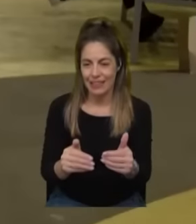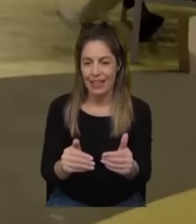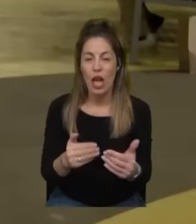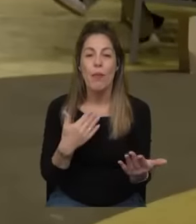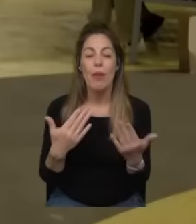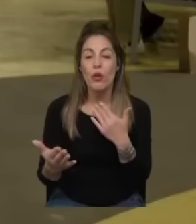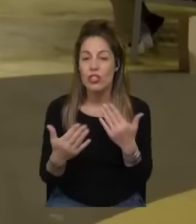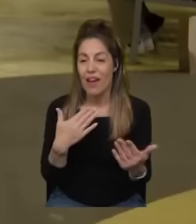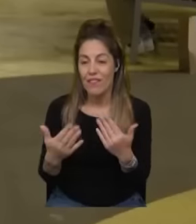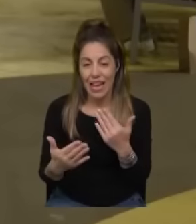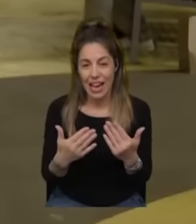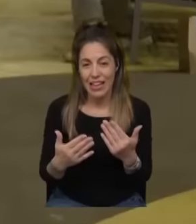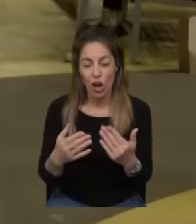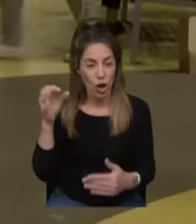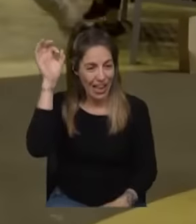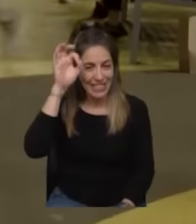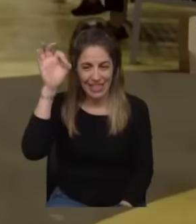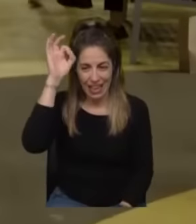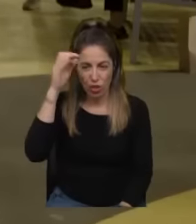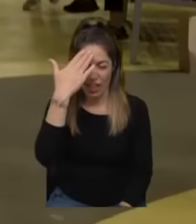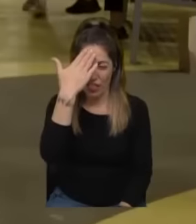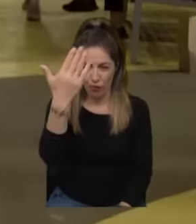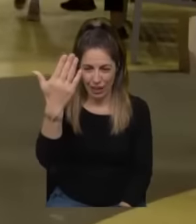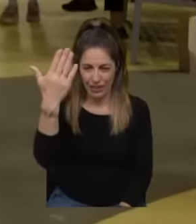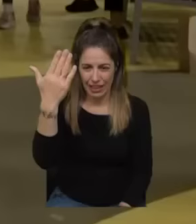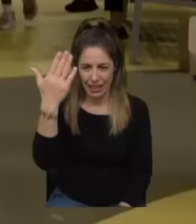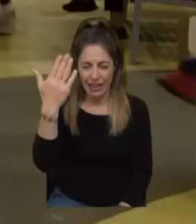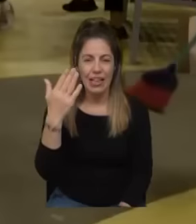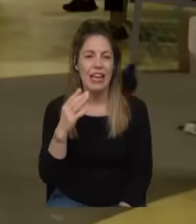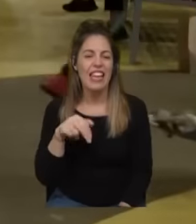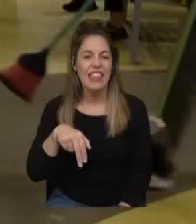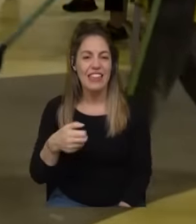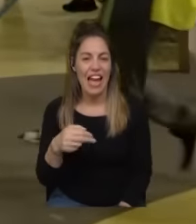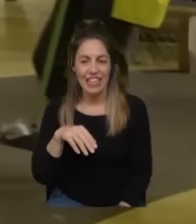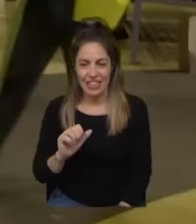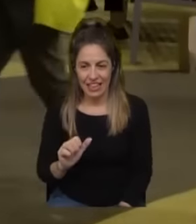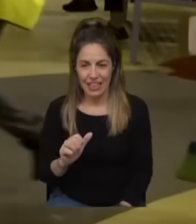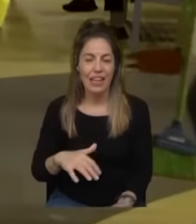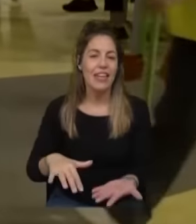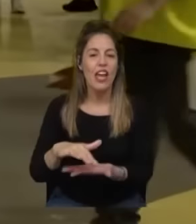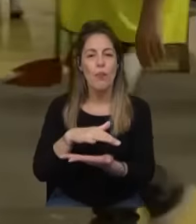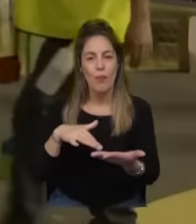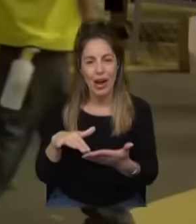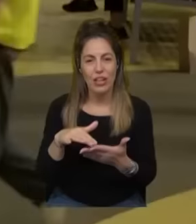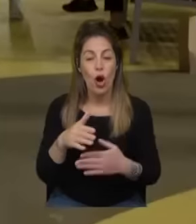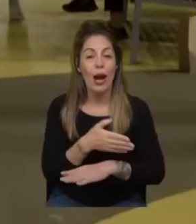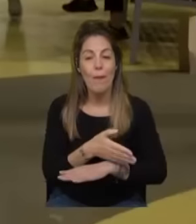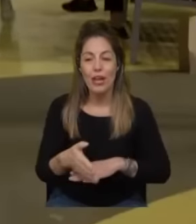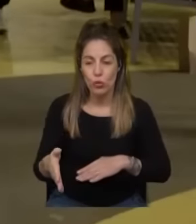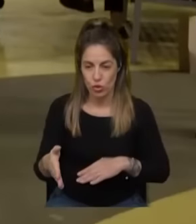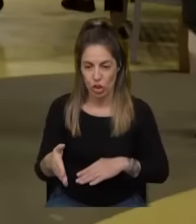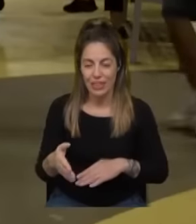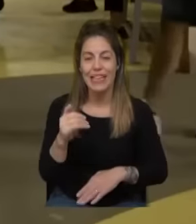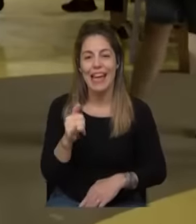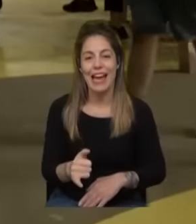estar hablando con la senadora del Frente Amplio, Silvia Nane, en el marco de las repercusiones que